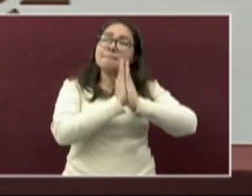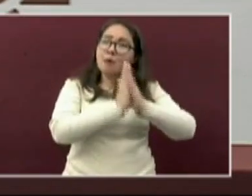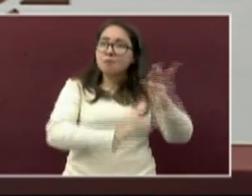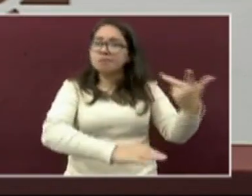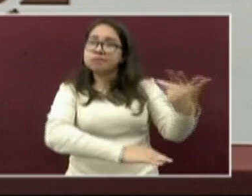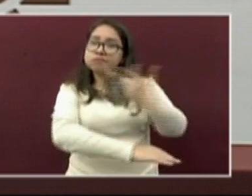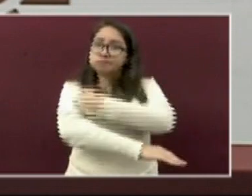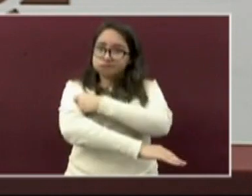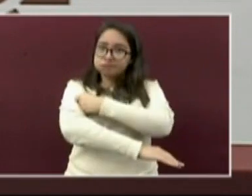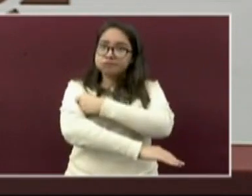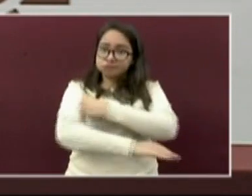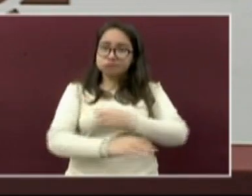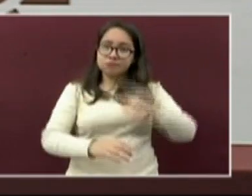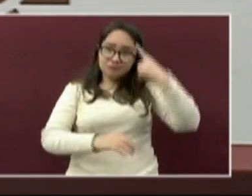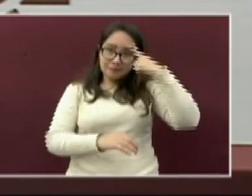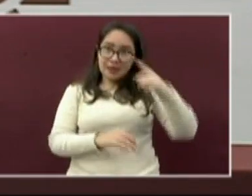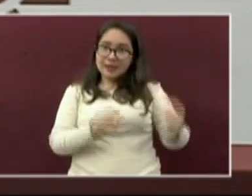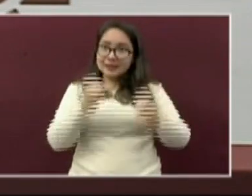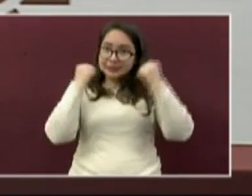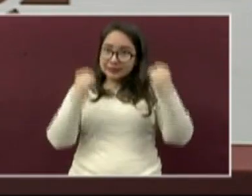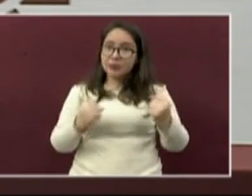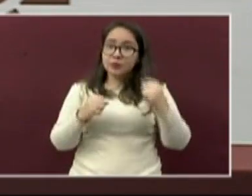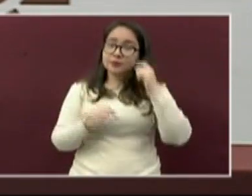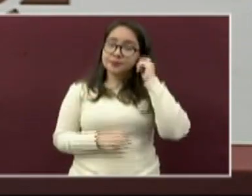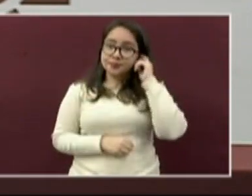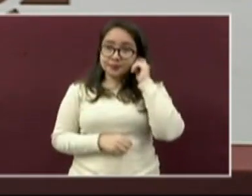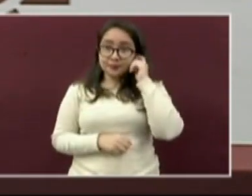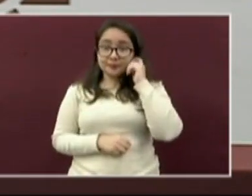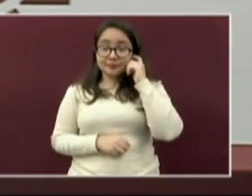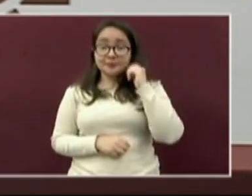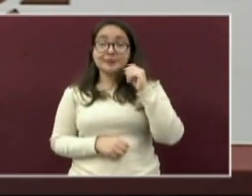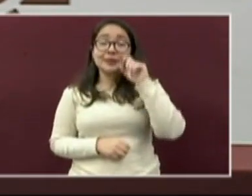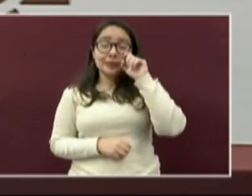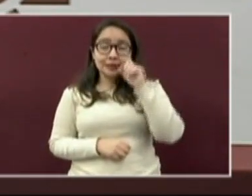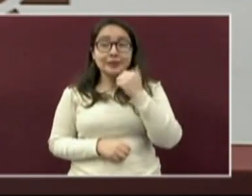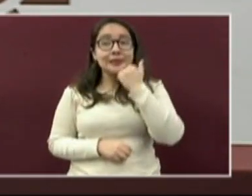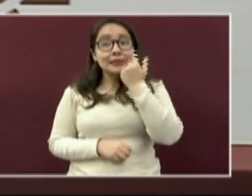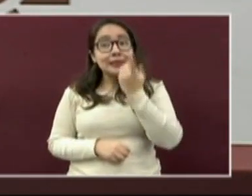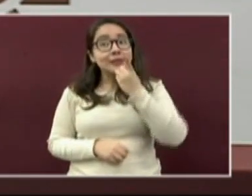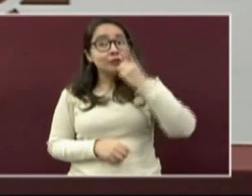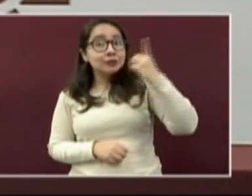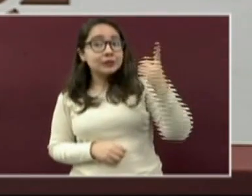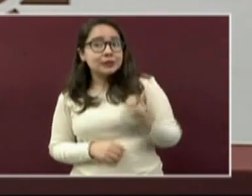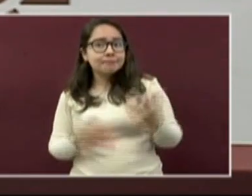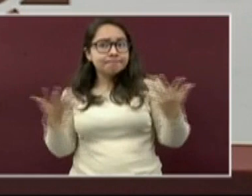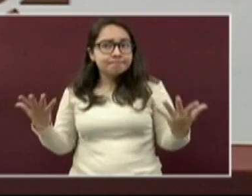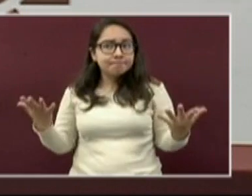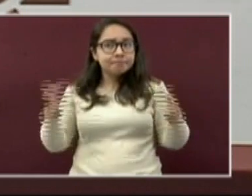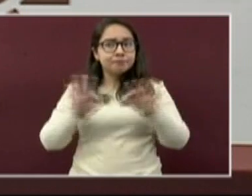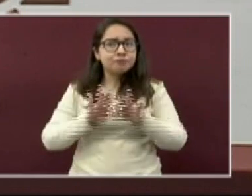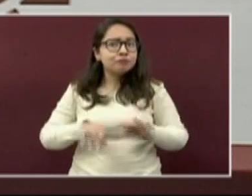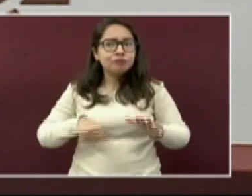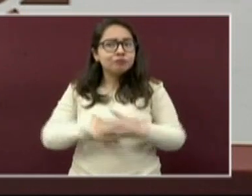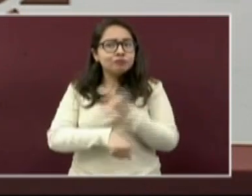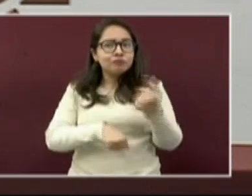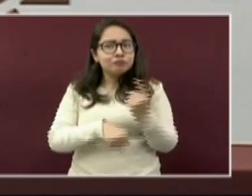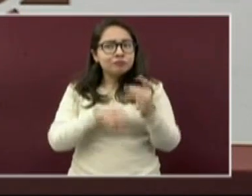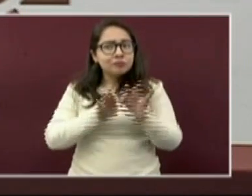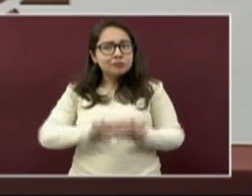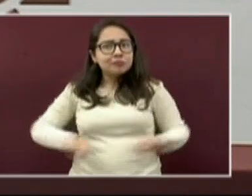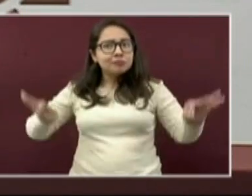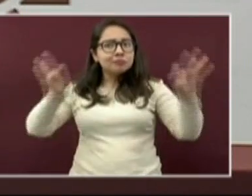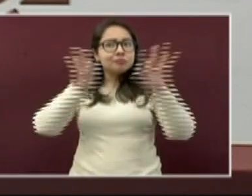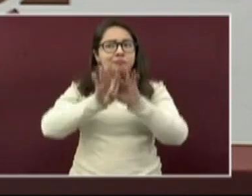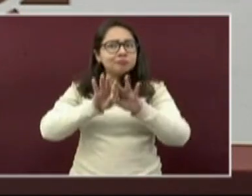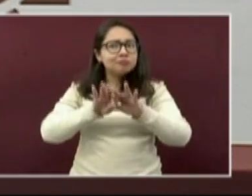completar su esquema quiero subrayar porque se están haciendo estas jornadas